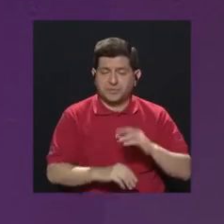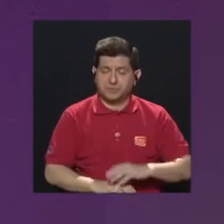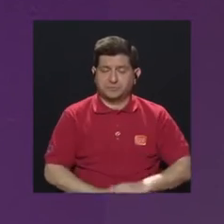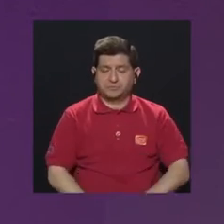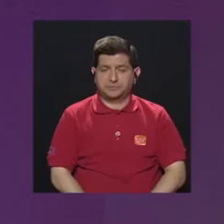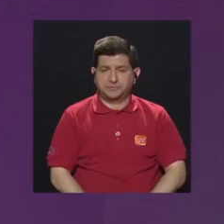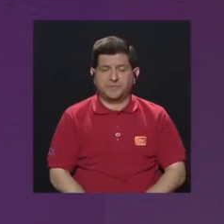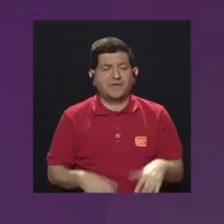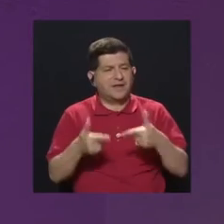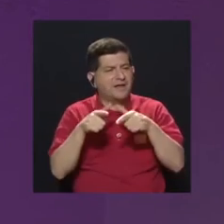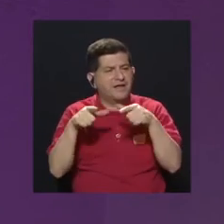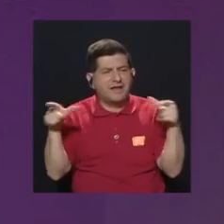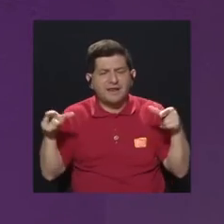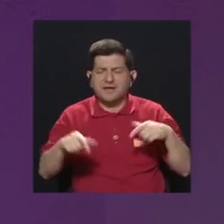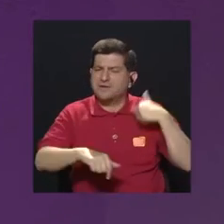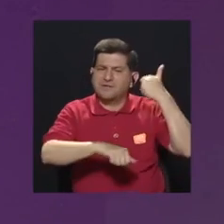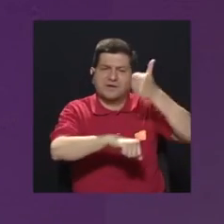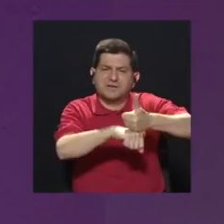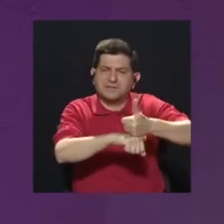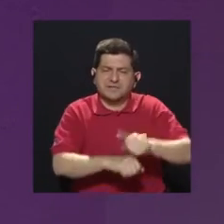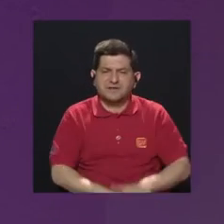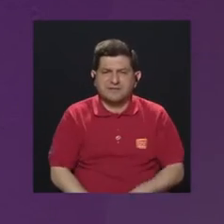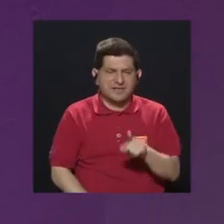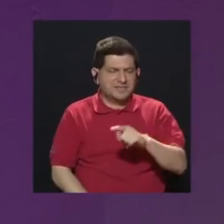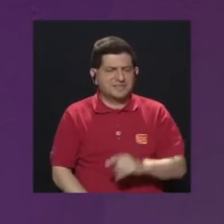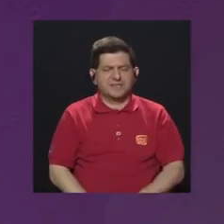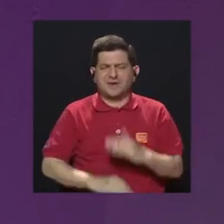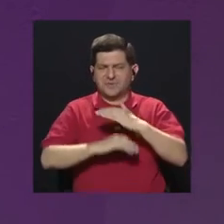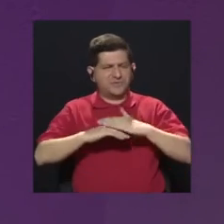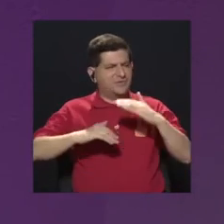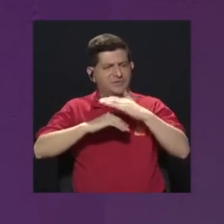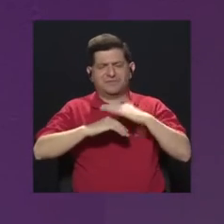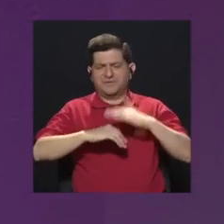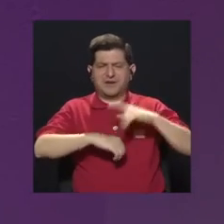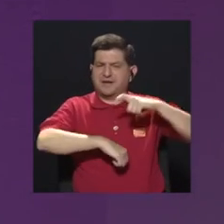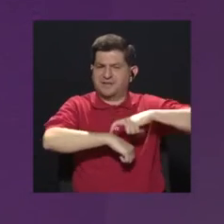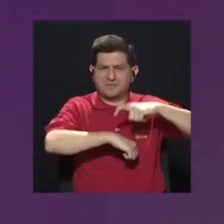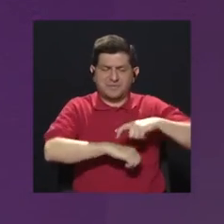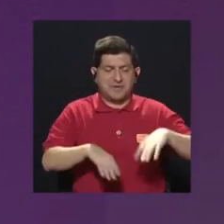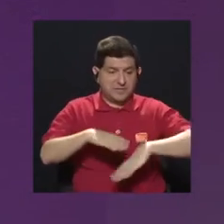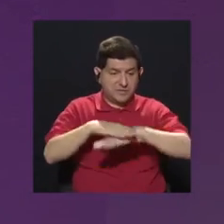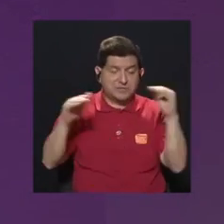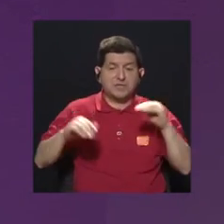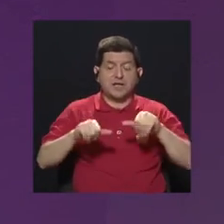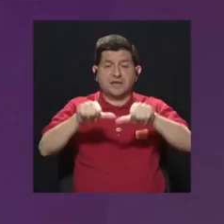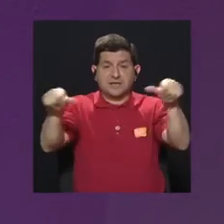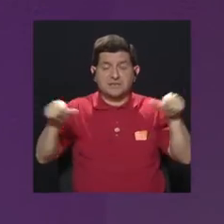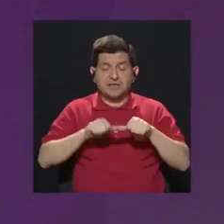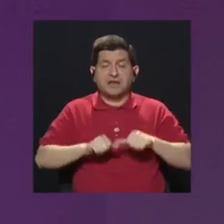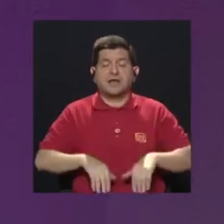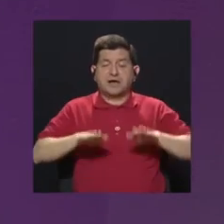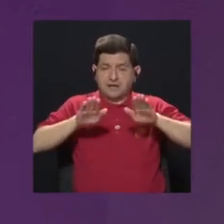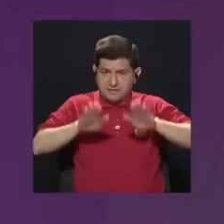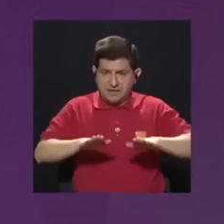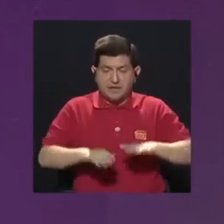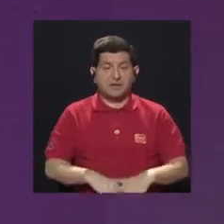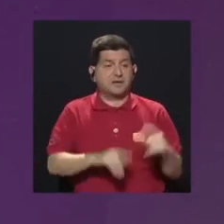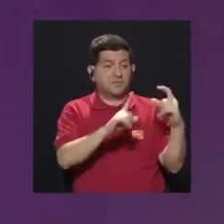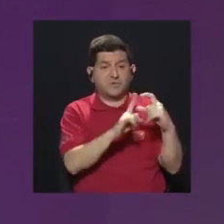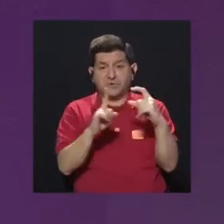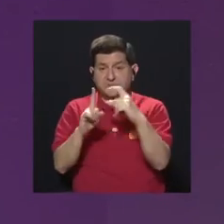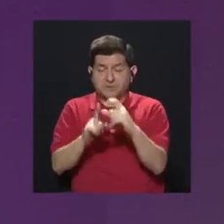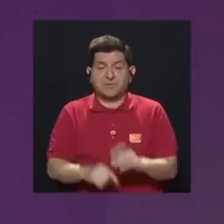el lenguaje voy a plantear una incomodidad momentánea una salida del ámbito de confort porque vamos a tener que buscar palabras